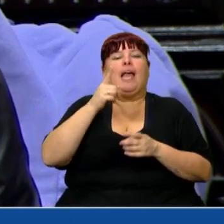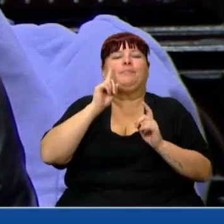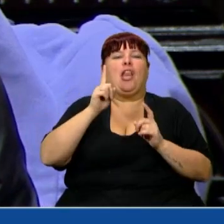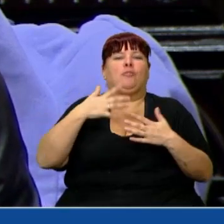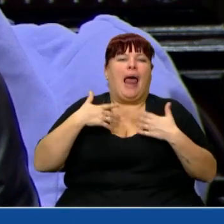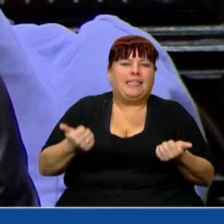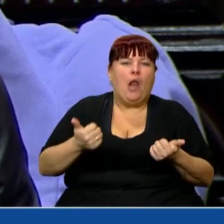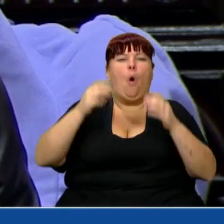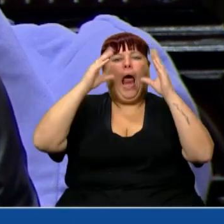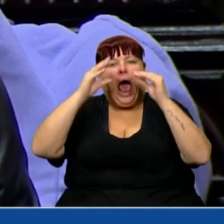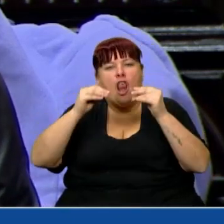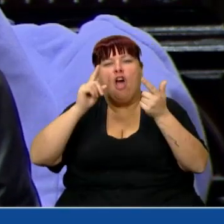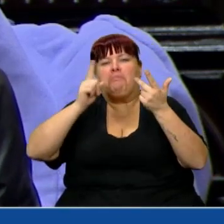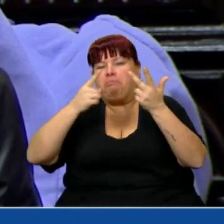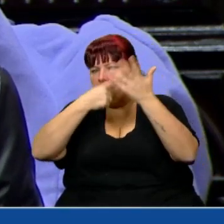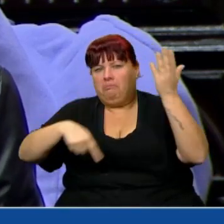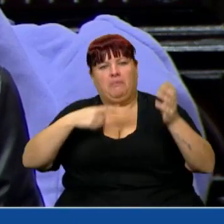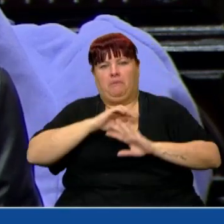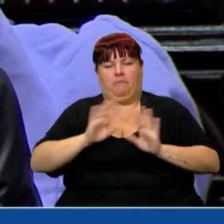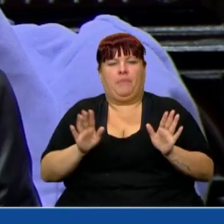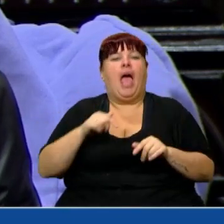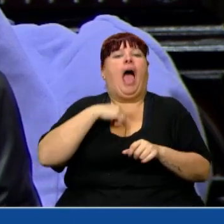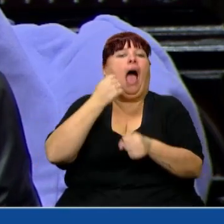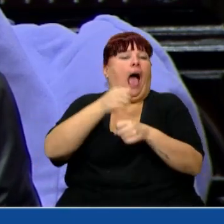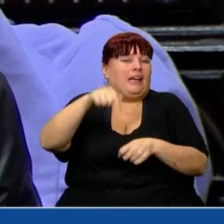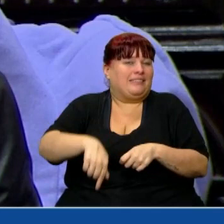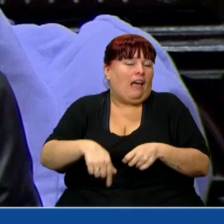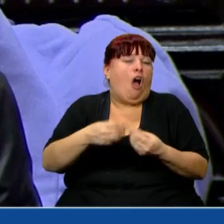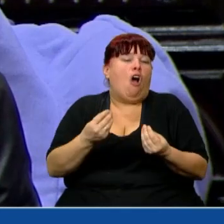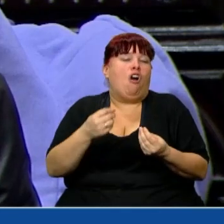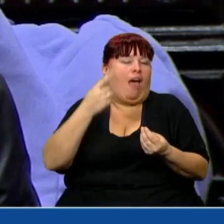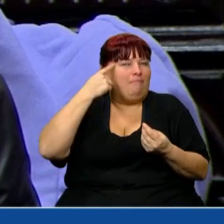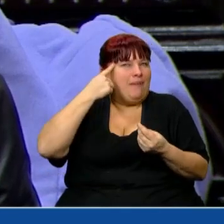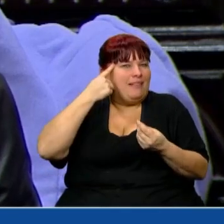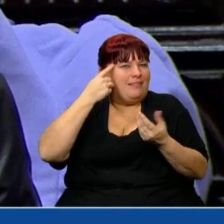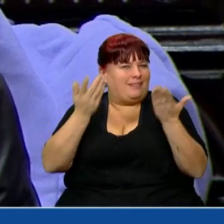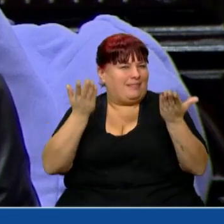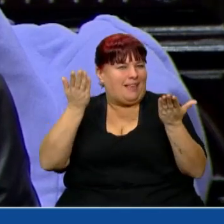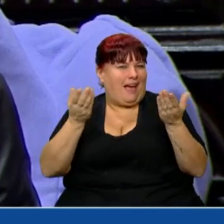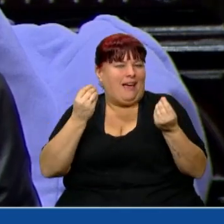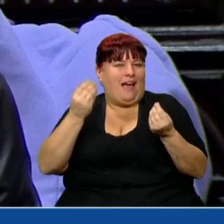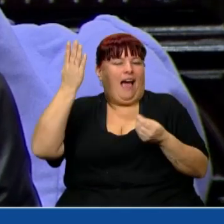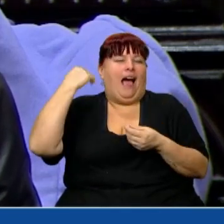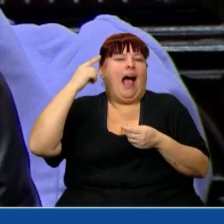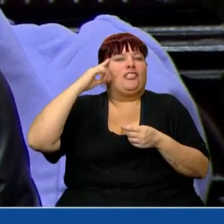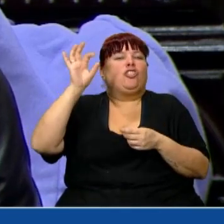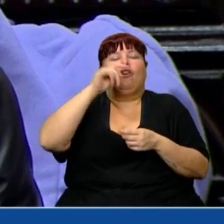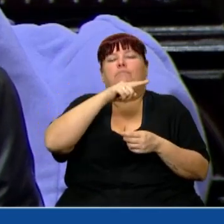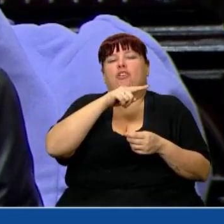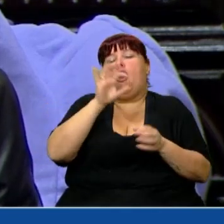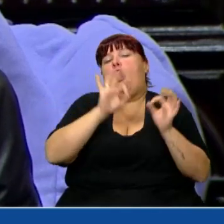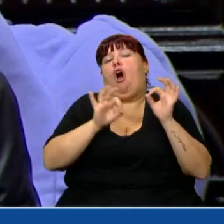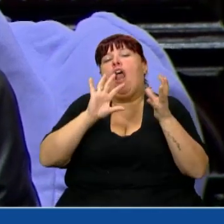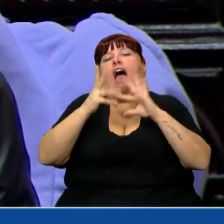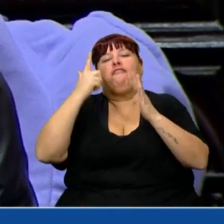insalubres, nocturnas o riesgosas. Pero la actualidad de hoy nos lleva a replantearnos esa cosmovisión o